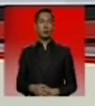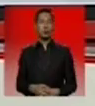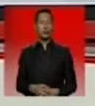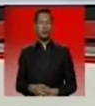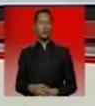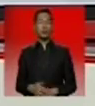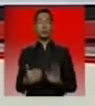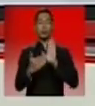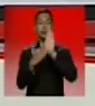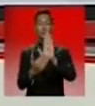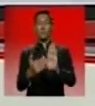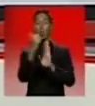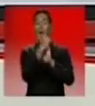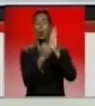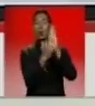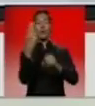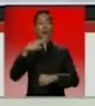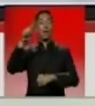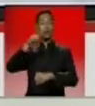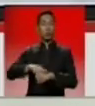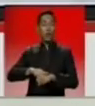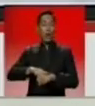Se presentó la Agenda Nacional de Energía